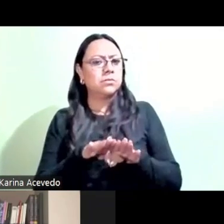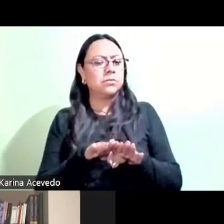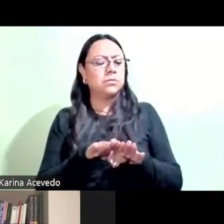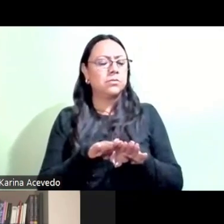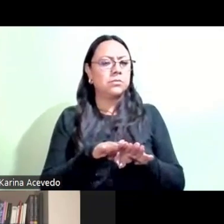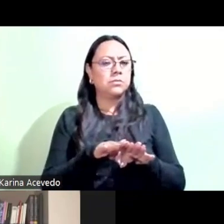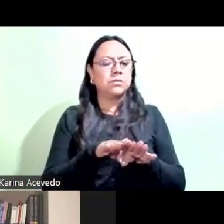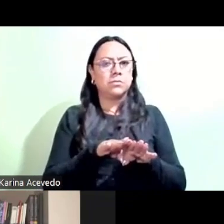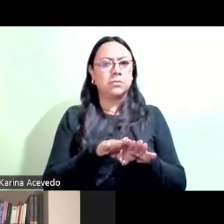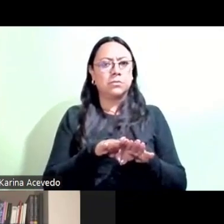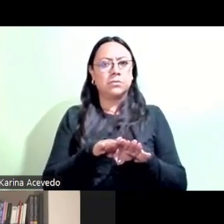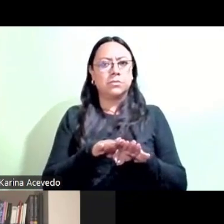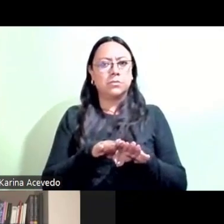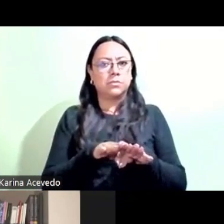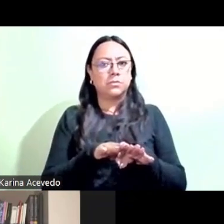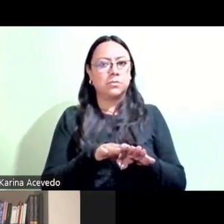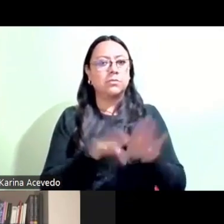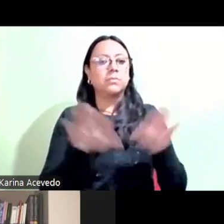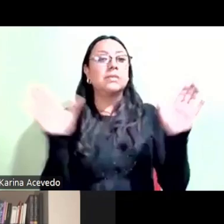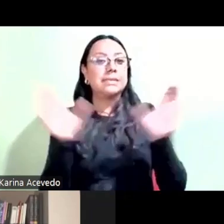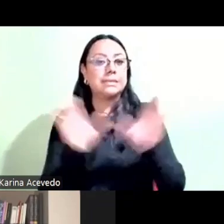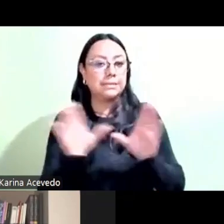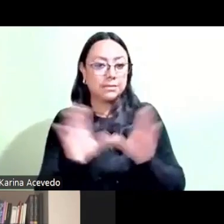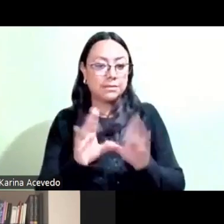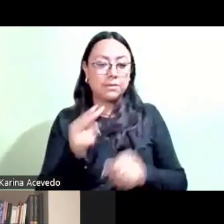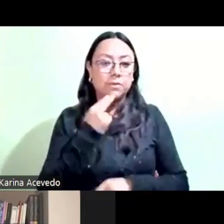un certificado de uso de suelo